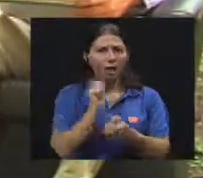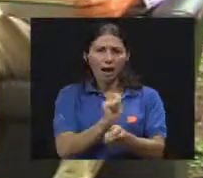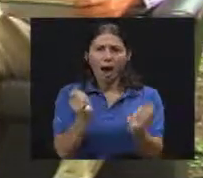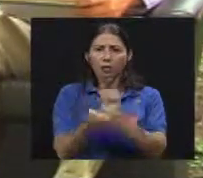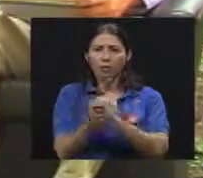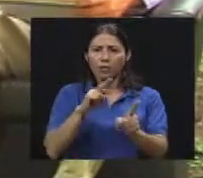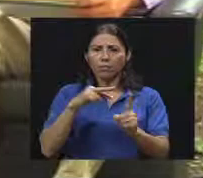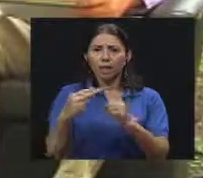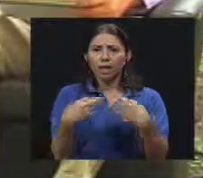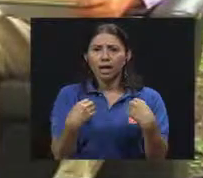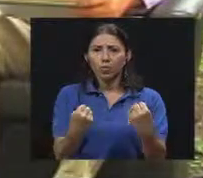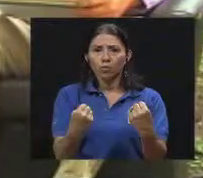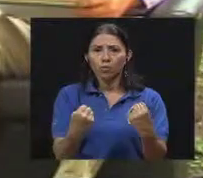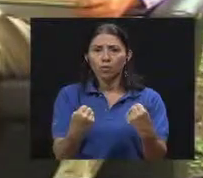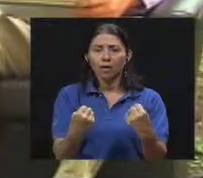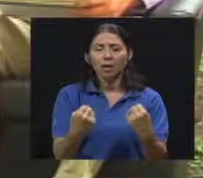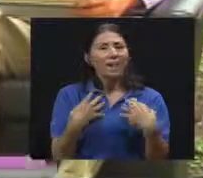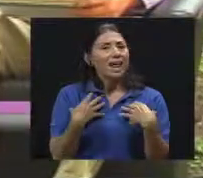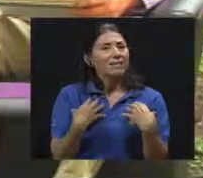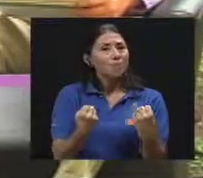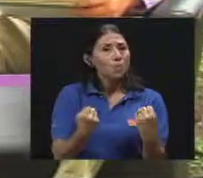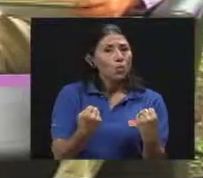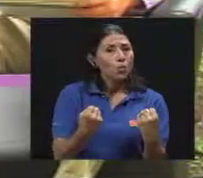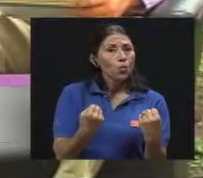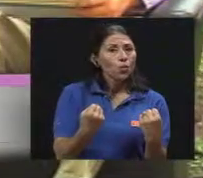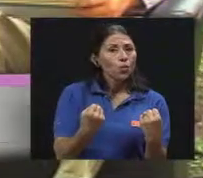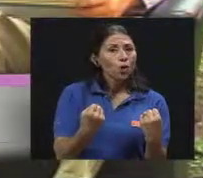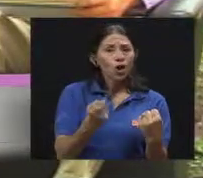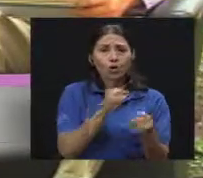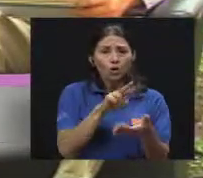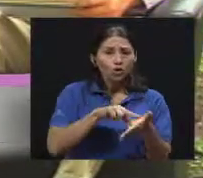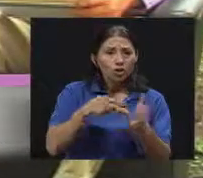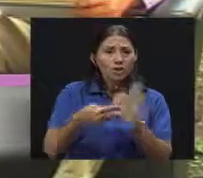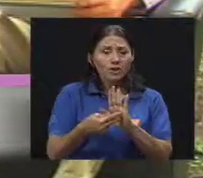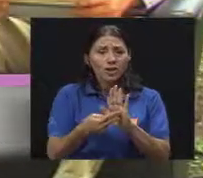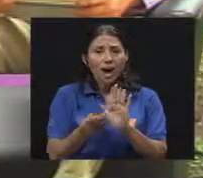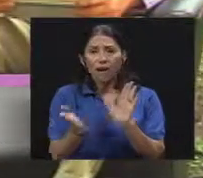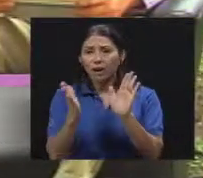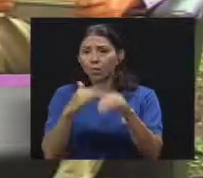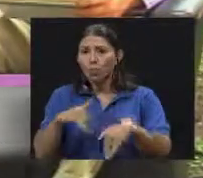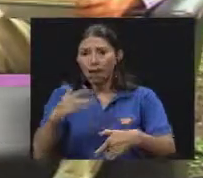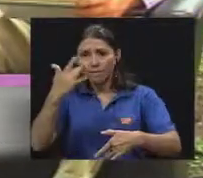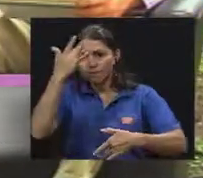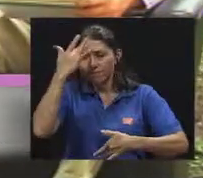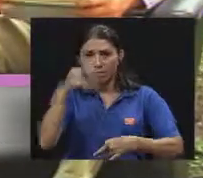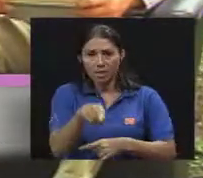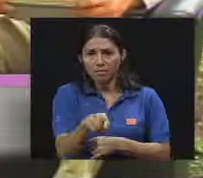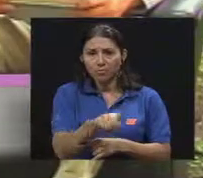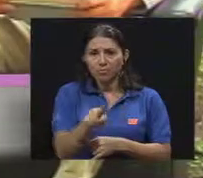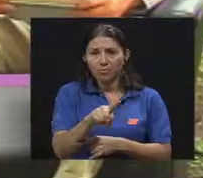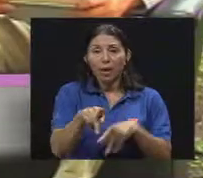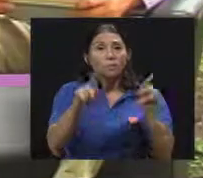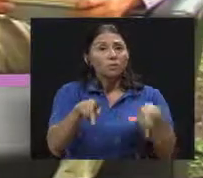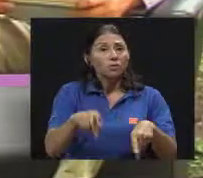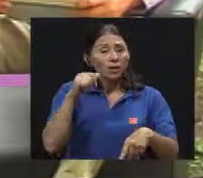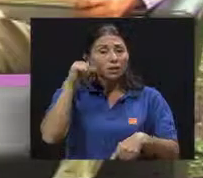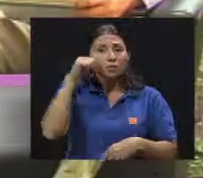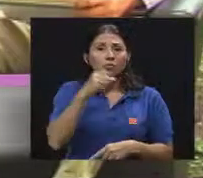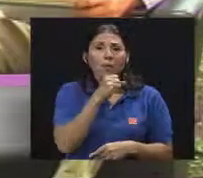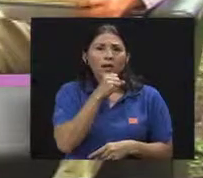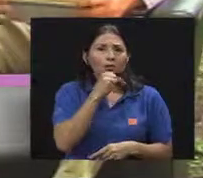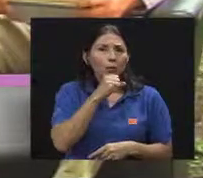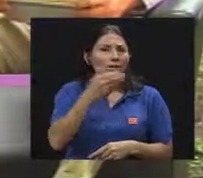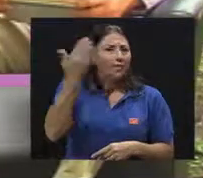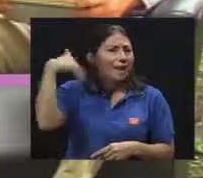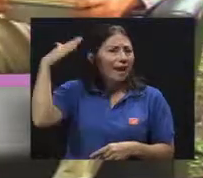salud, ¿verdad? No viendo la salud y la enfermedad como un sinónimo, ¿verdad? Uh-huh. Que muchos de nuestros adultos mayores en esa